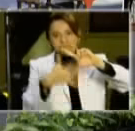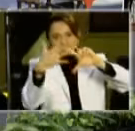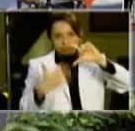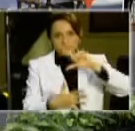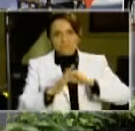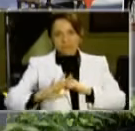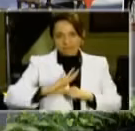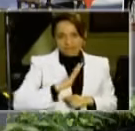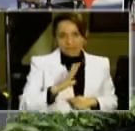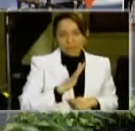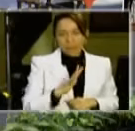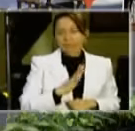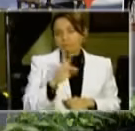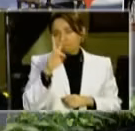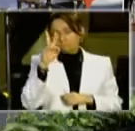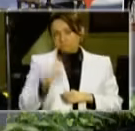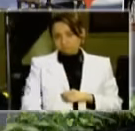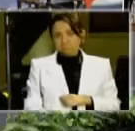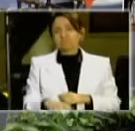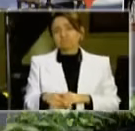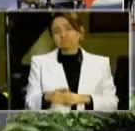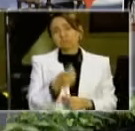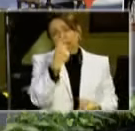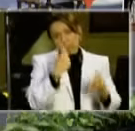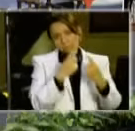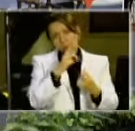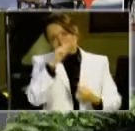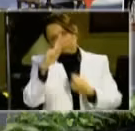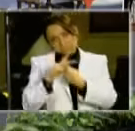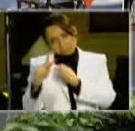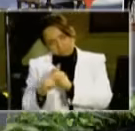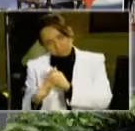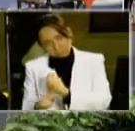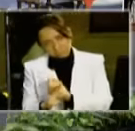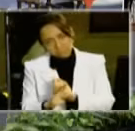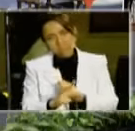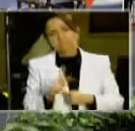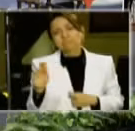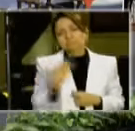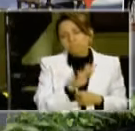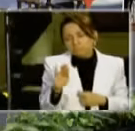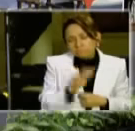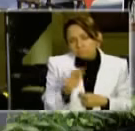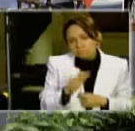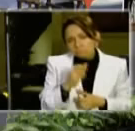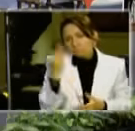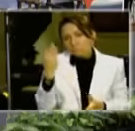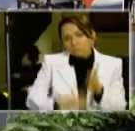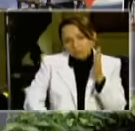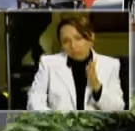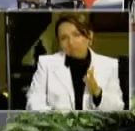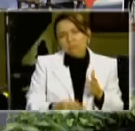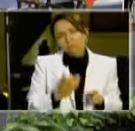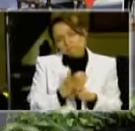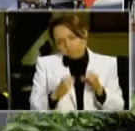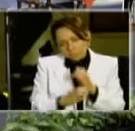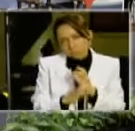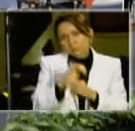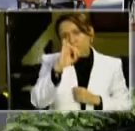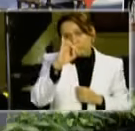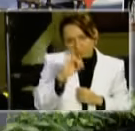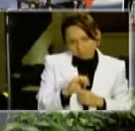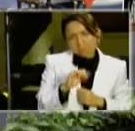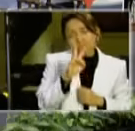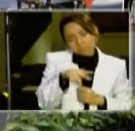Muy pocos países de nuestra región son caracterizados aún como pobres, aunque la distribución del ingreso haga que queden aún